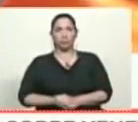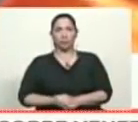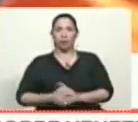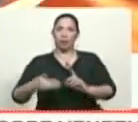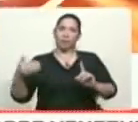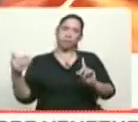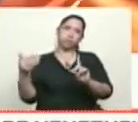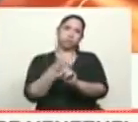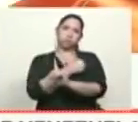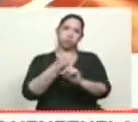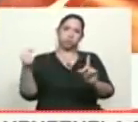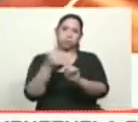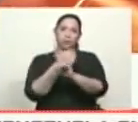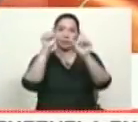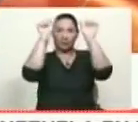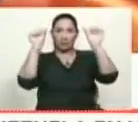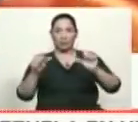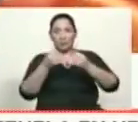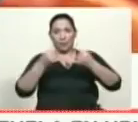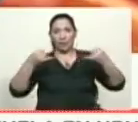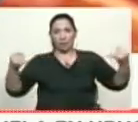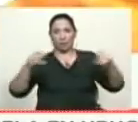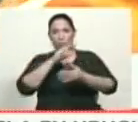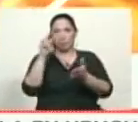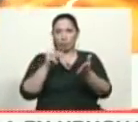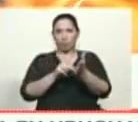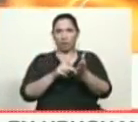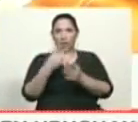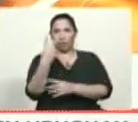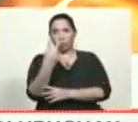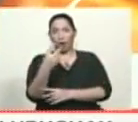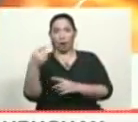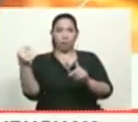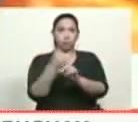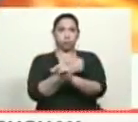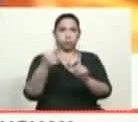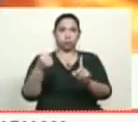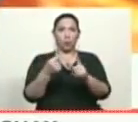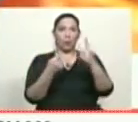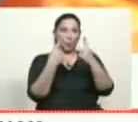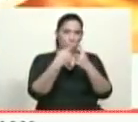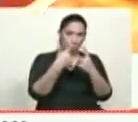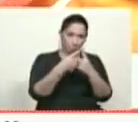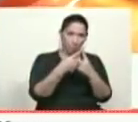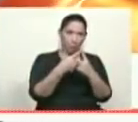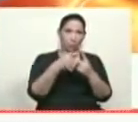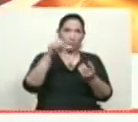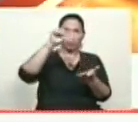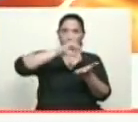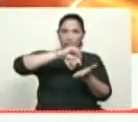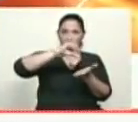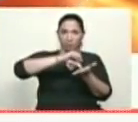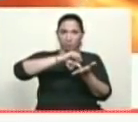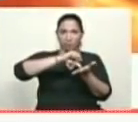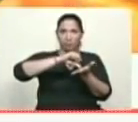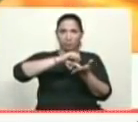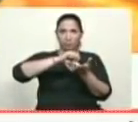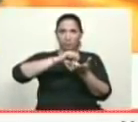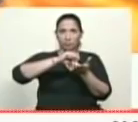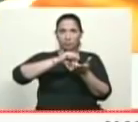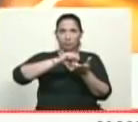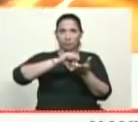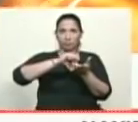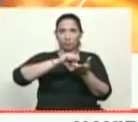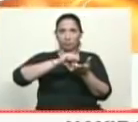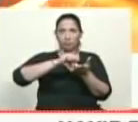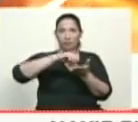Eléctrico Nacional, pero esta vez fueron dos ataques al mismo tiempo, paralelo. Uno en el centro, en la subestación Diego de Losada,